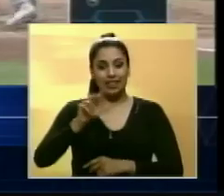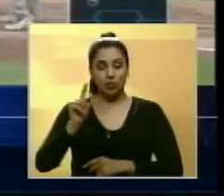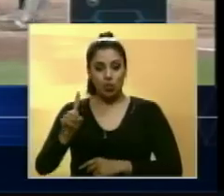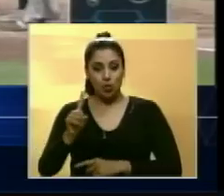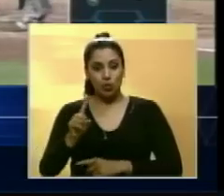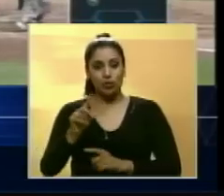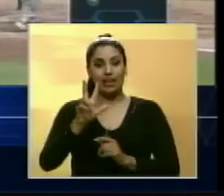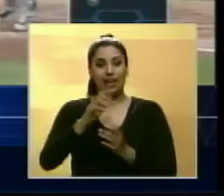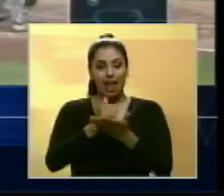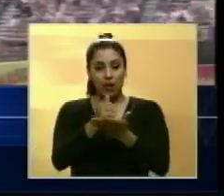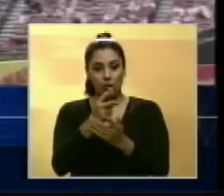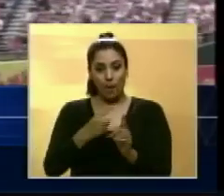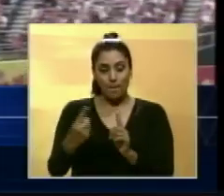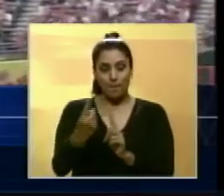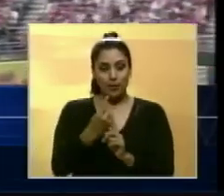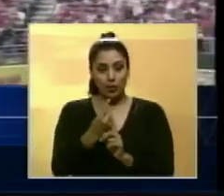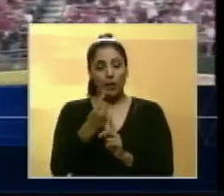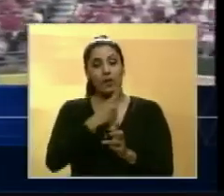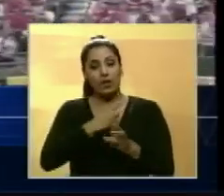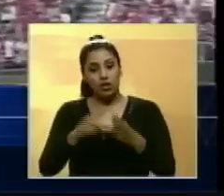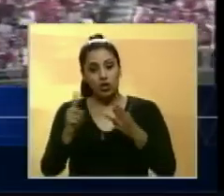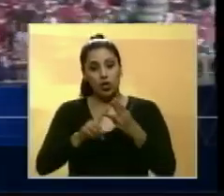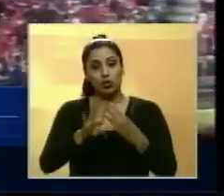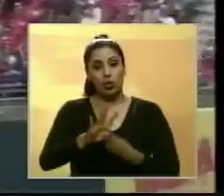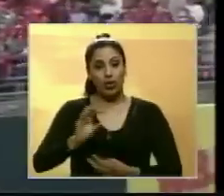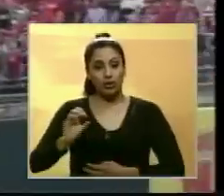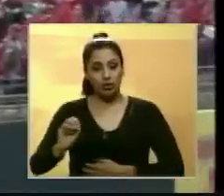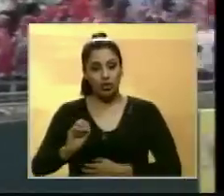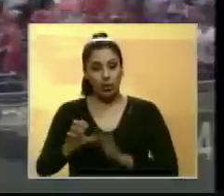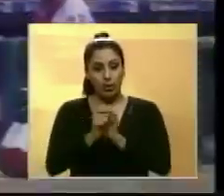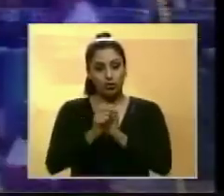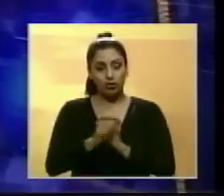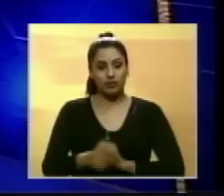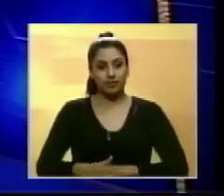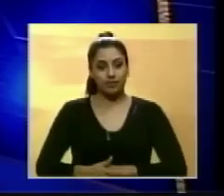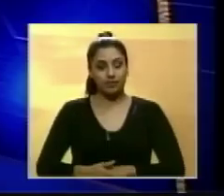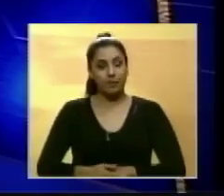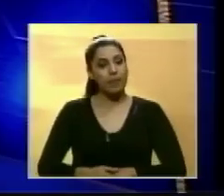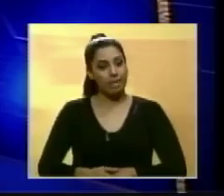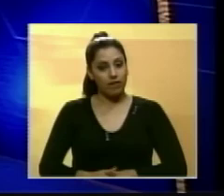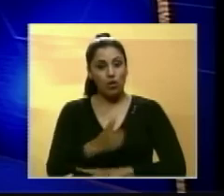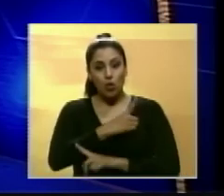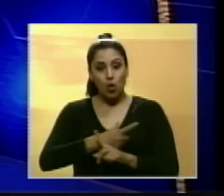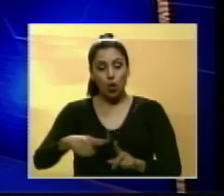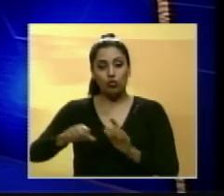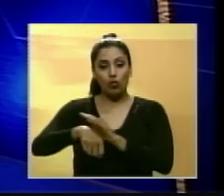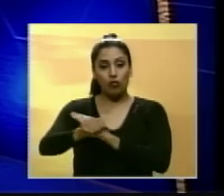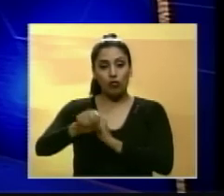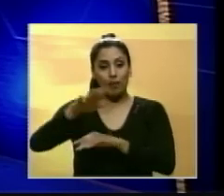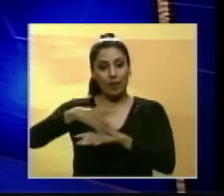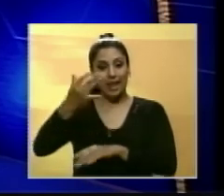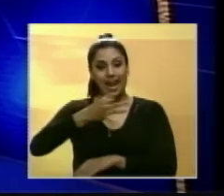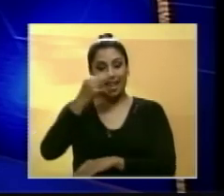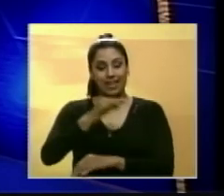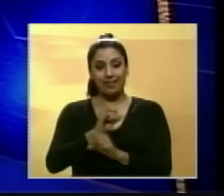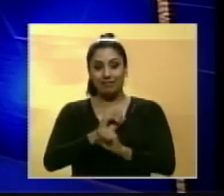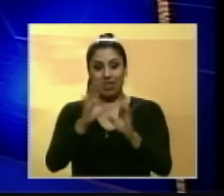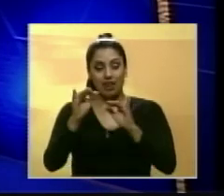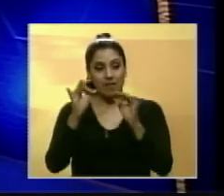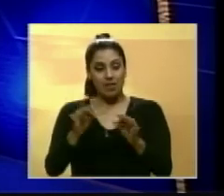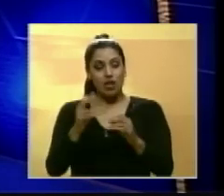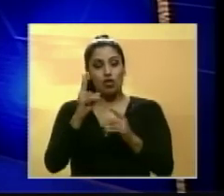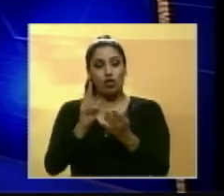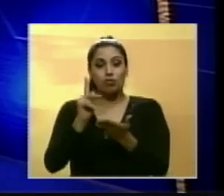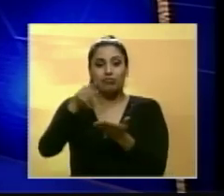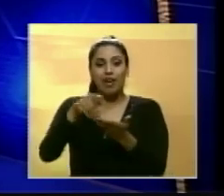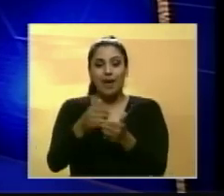triple boleto y 2 anotadas. Y Freddy Galvis de 4-0 con ponche. Seguimos con fútbol porque esta tarde se definirán los primeros 2